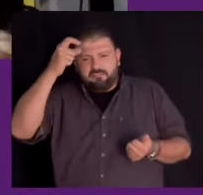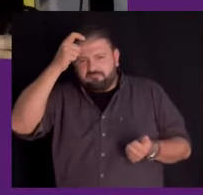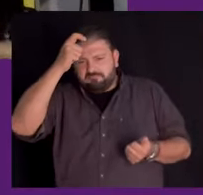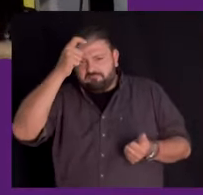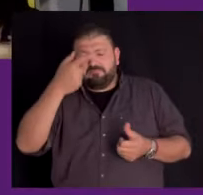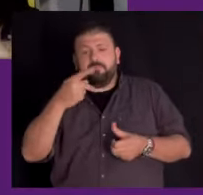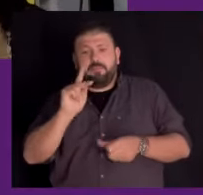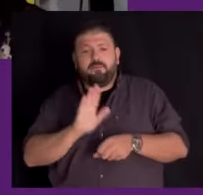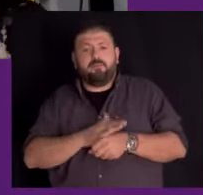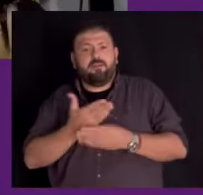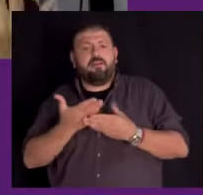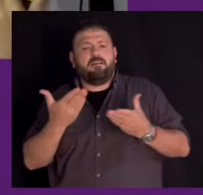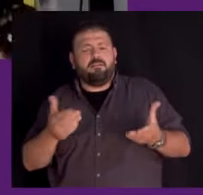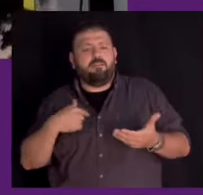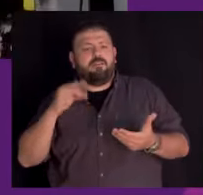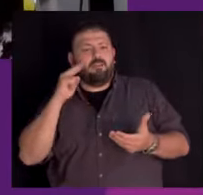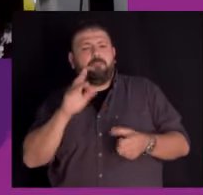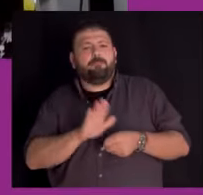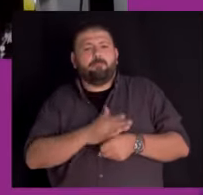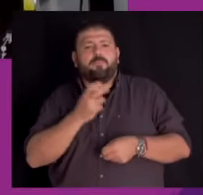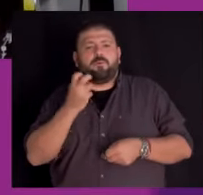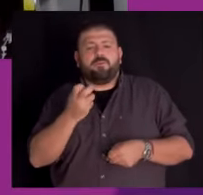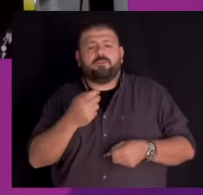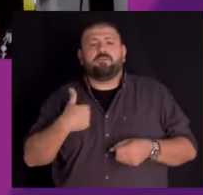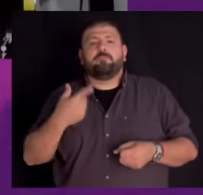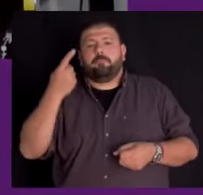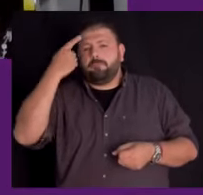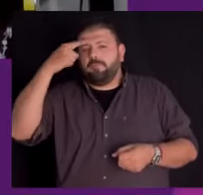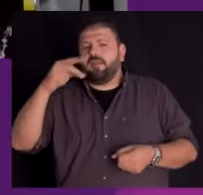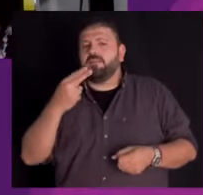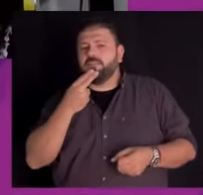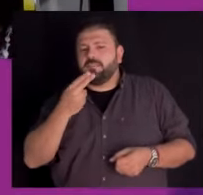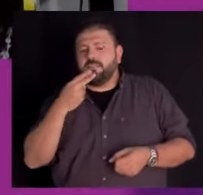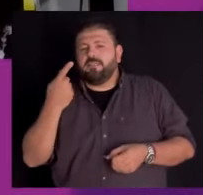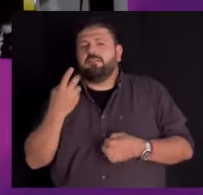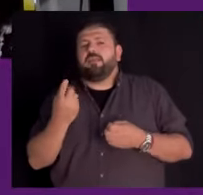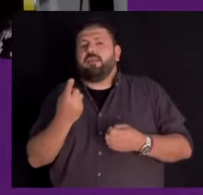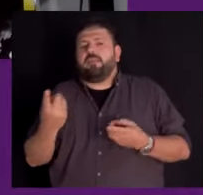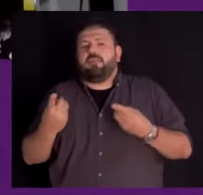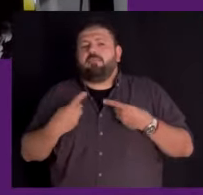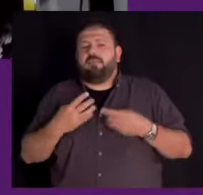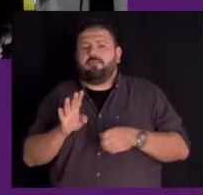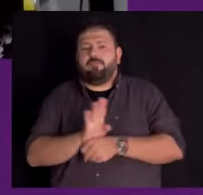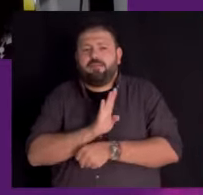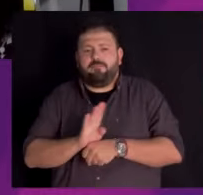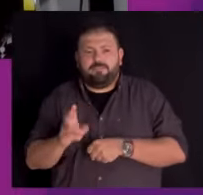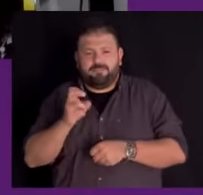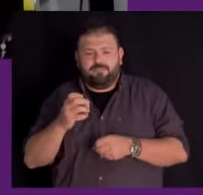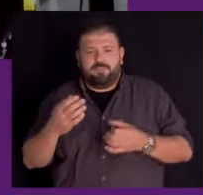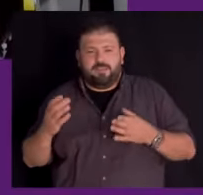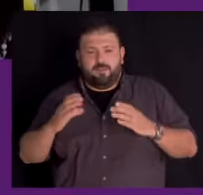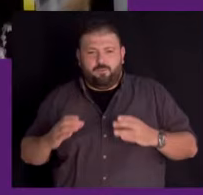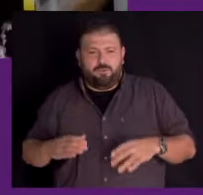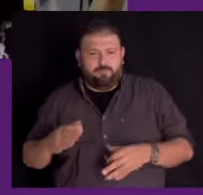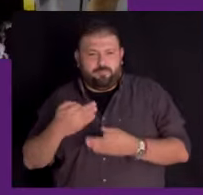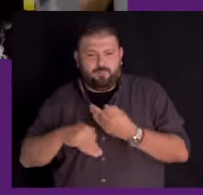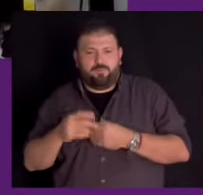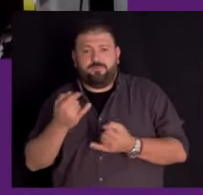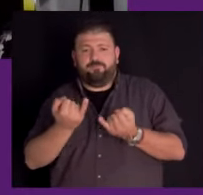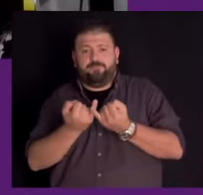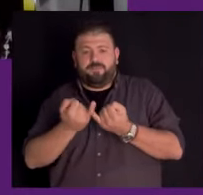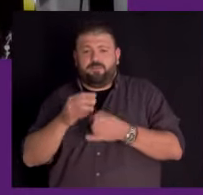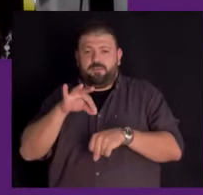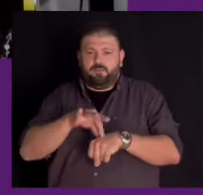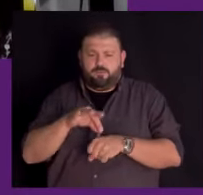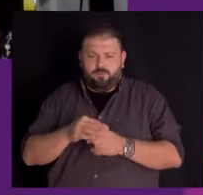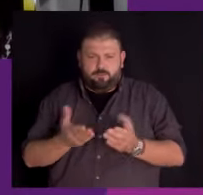idea específicamente de por qué podría tener un beneficio para mi organismo? Pues justamente te lo va a compartir el doctor Melo. Adelante, por